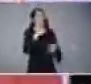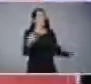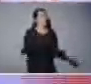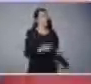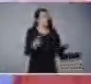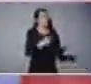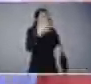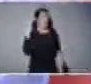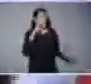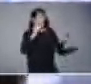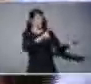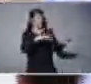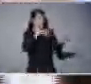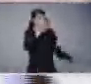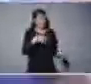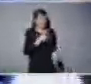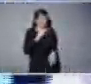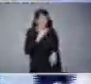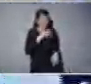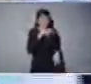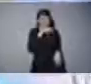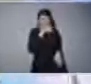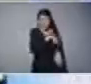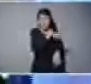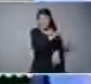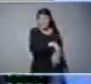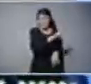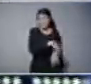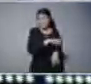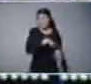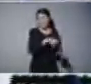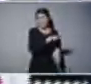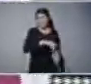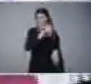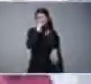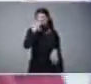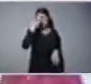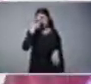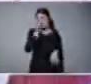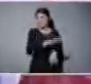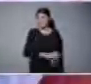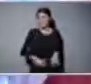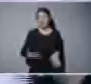vi, porque nunca habrá olimpiadas en Madrid.